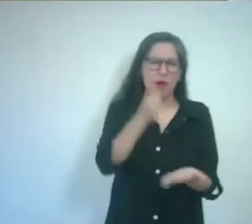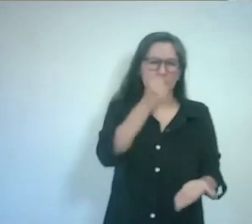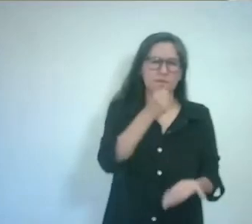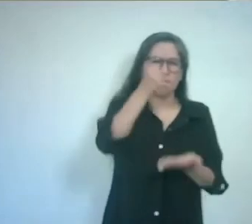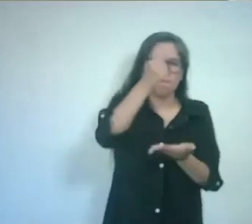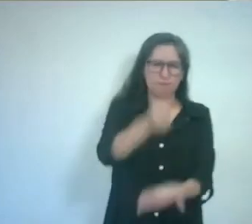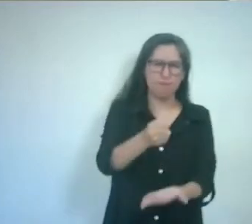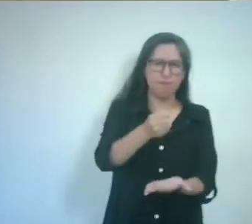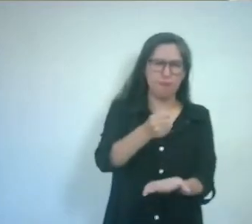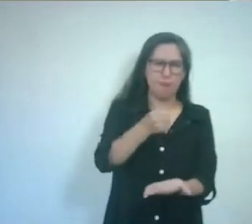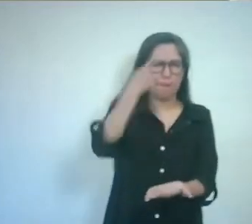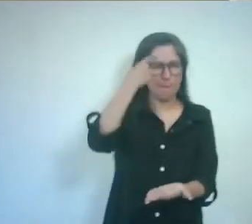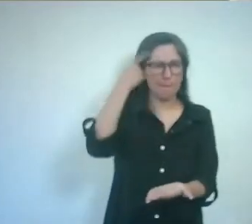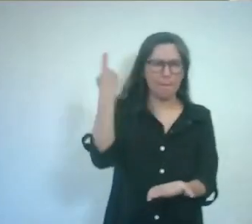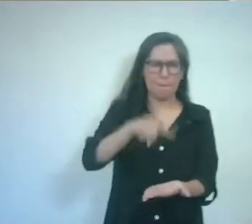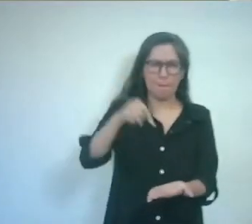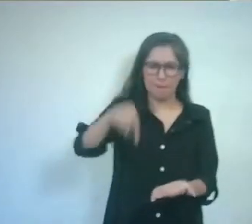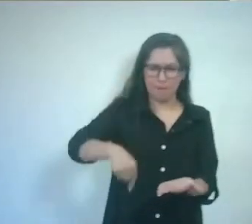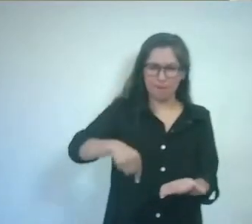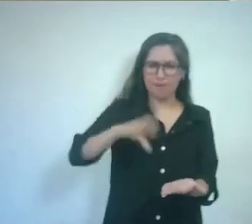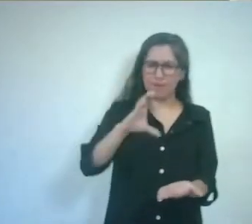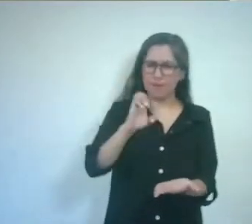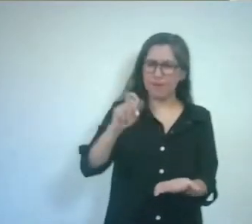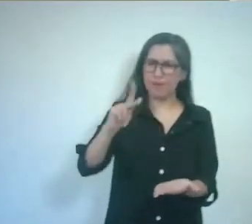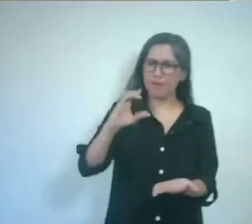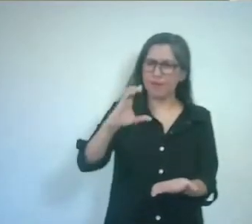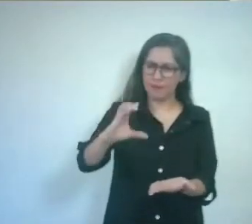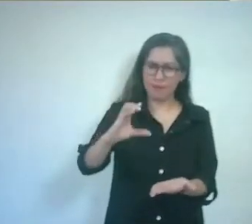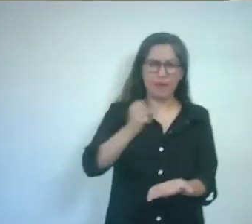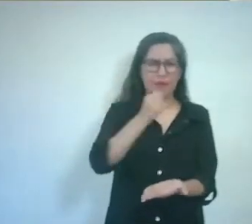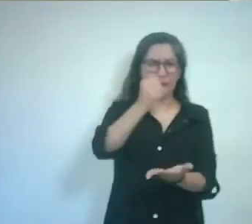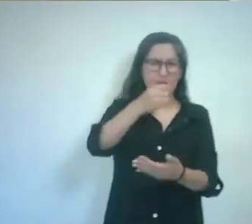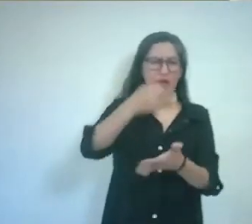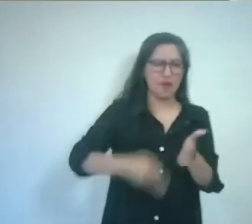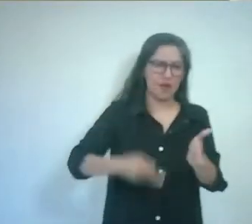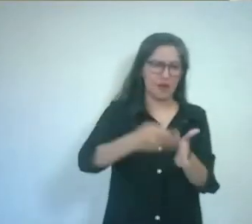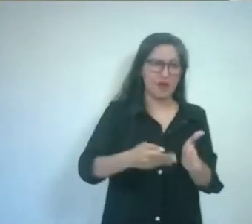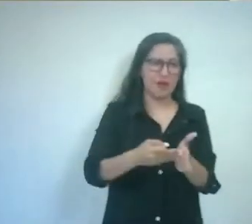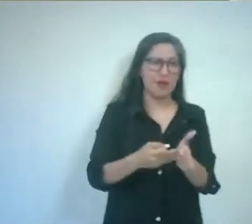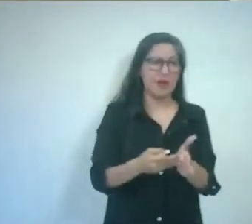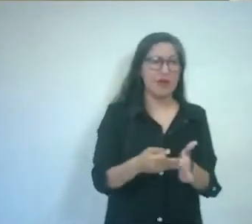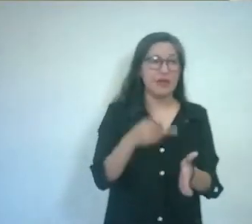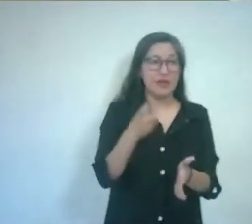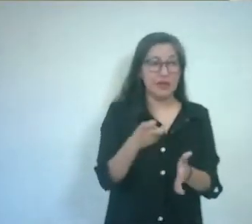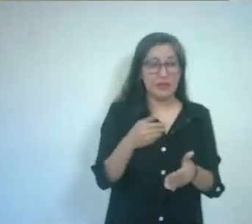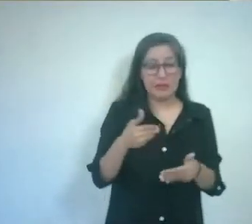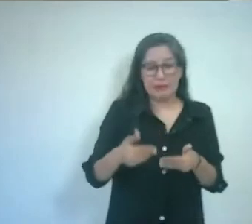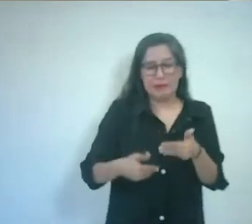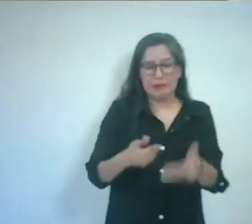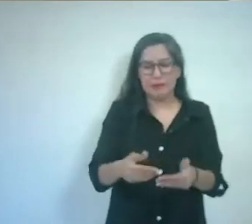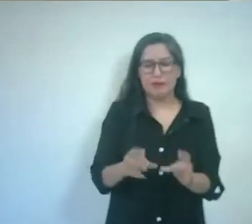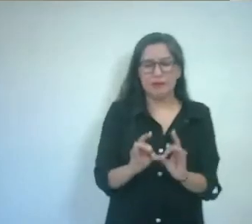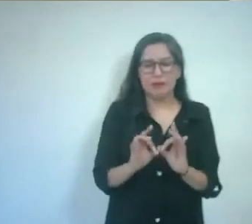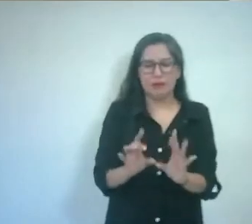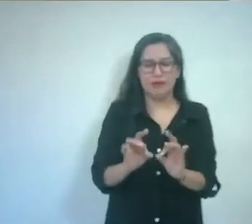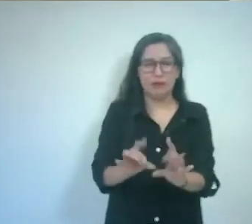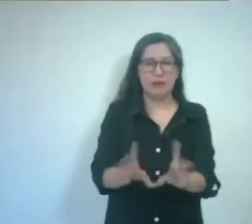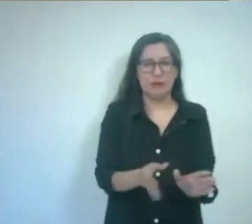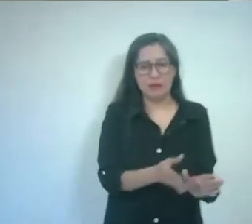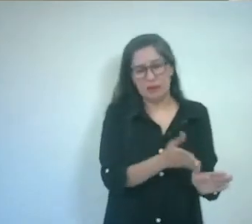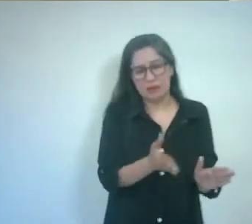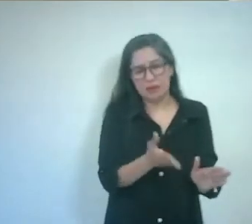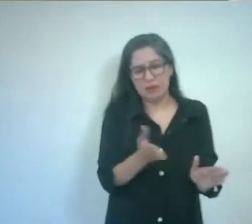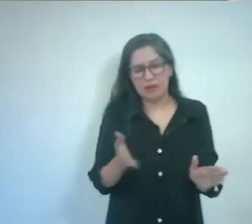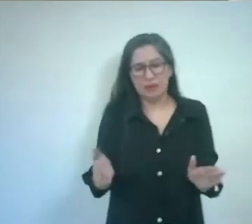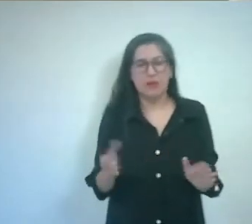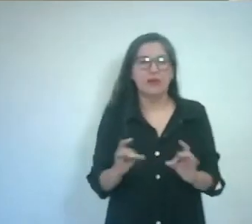presupuesto para este órgano electoral, nos llevó a un proceso electoral que se llevó